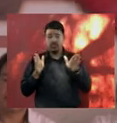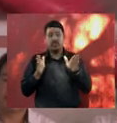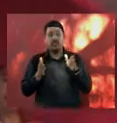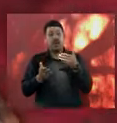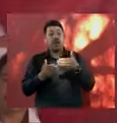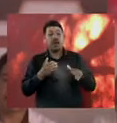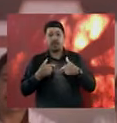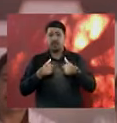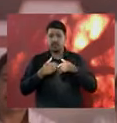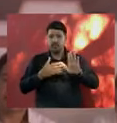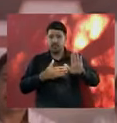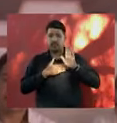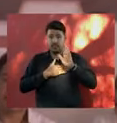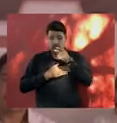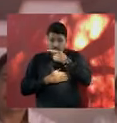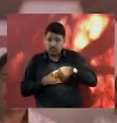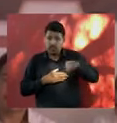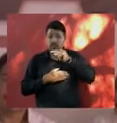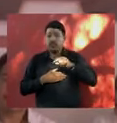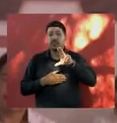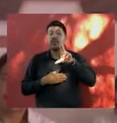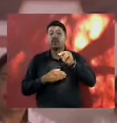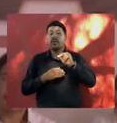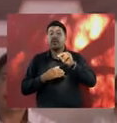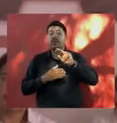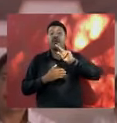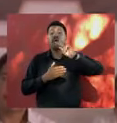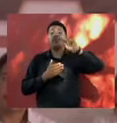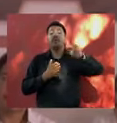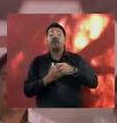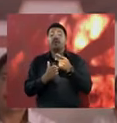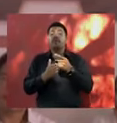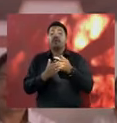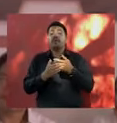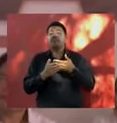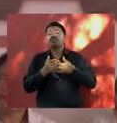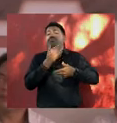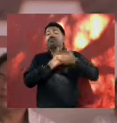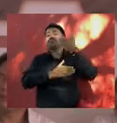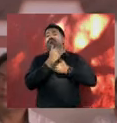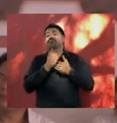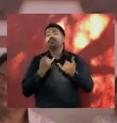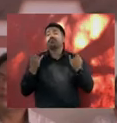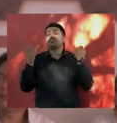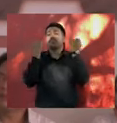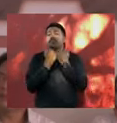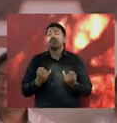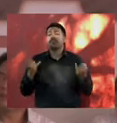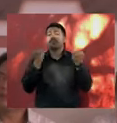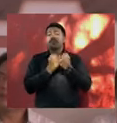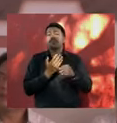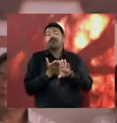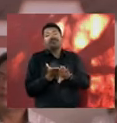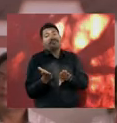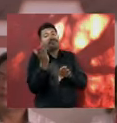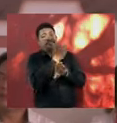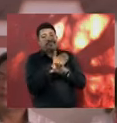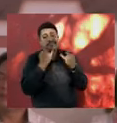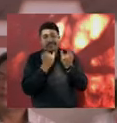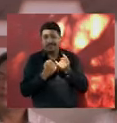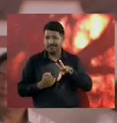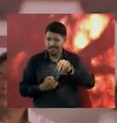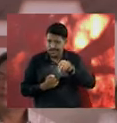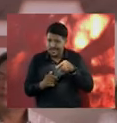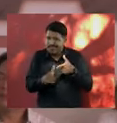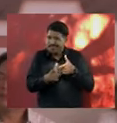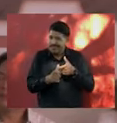con ustedes a que no va a haber regresiones, a que no vamos a volver al pasado, a que vamos a